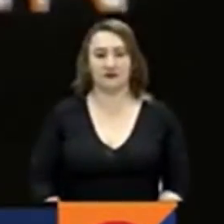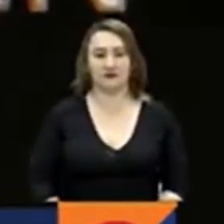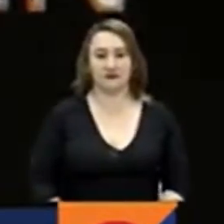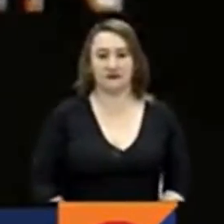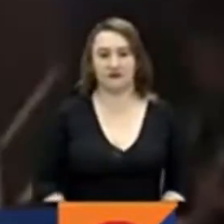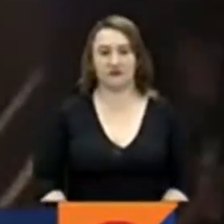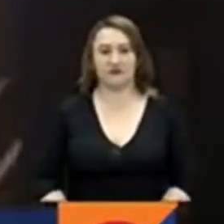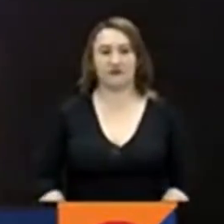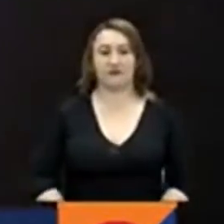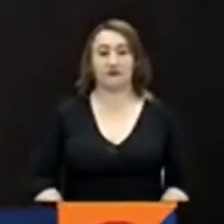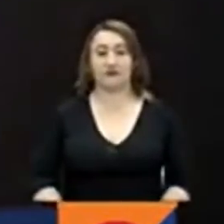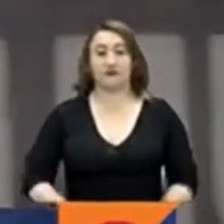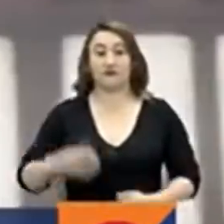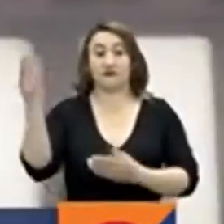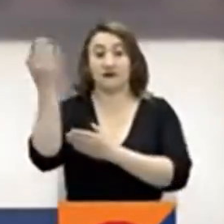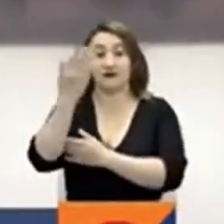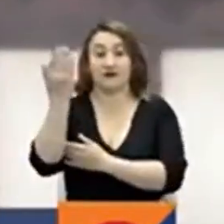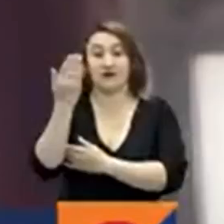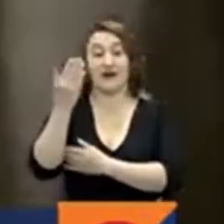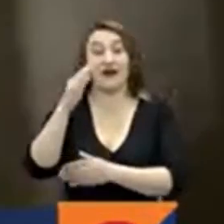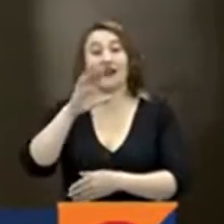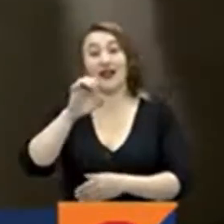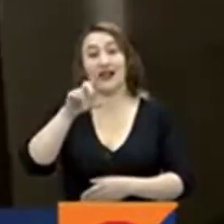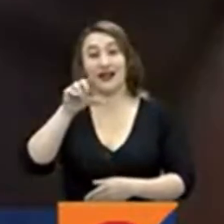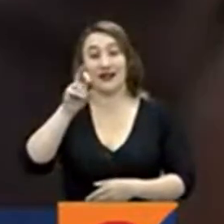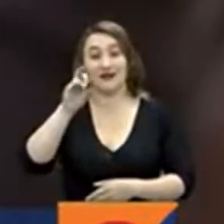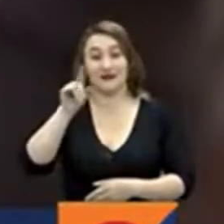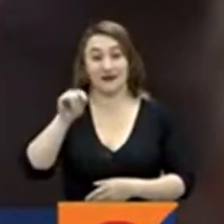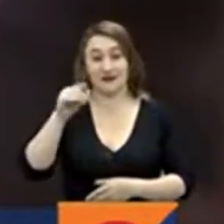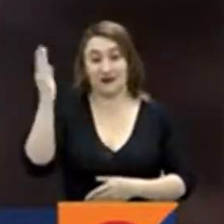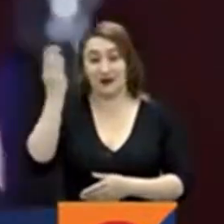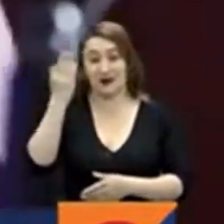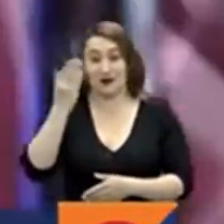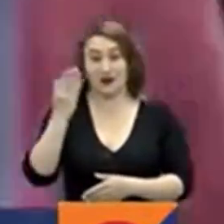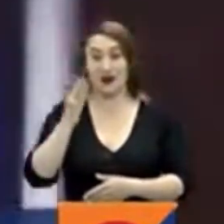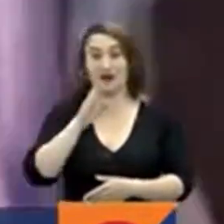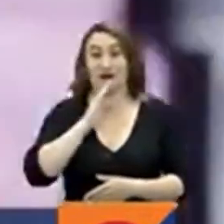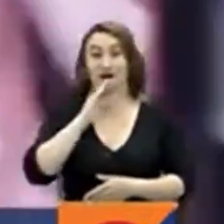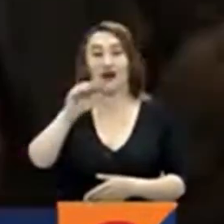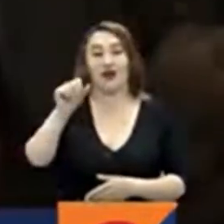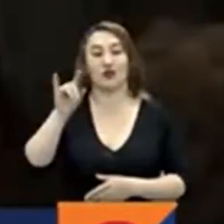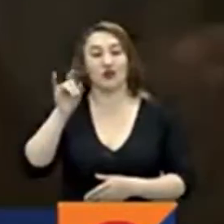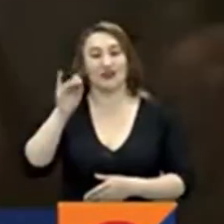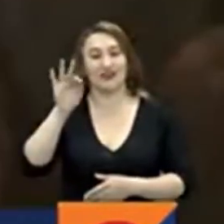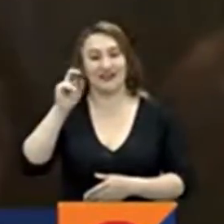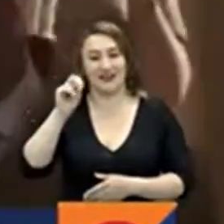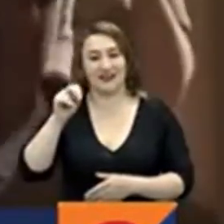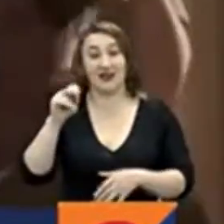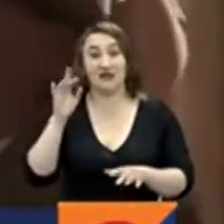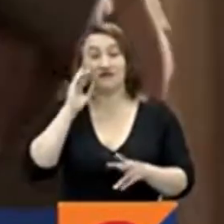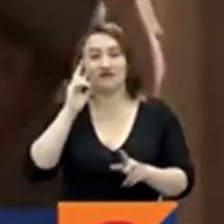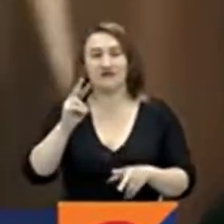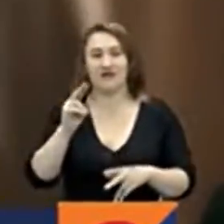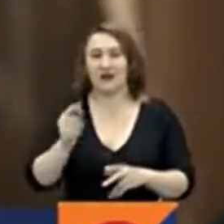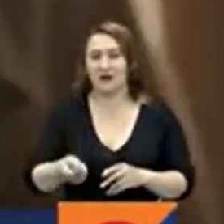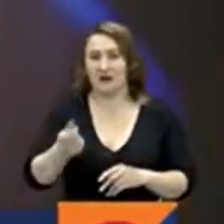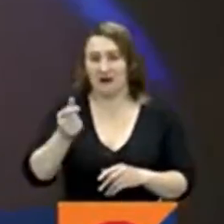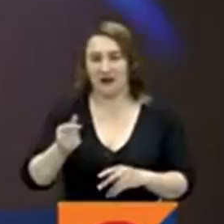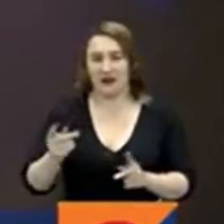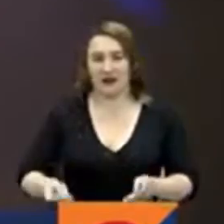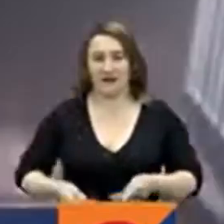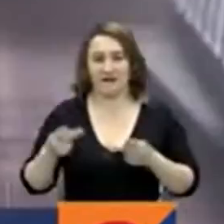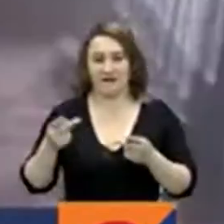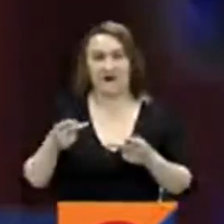Llega a las salas de cine Elvis la película, protagonizada por Austin Butler. No se pierde el recorrido por la corta vida del rey del